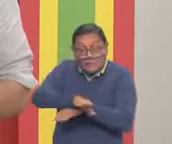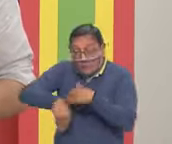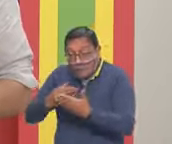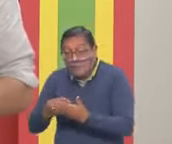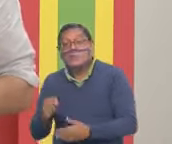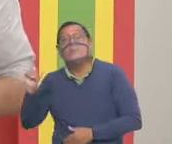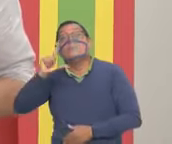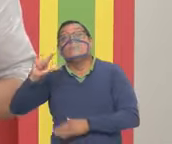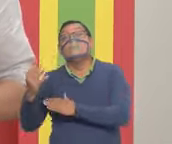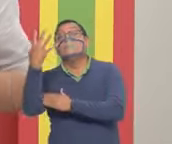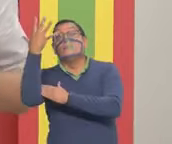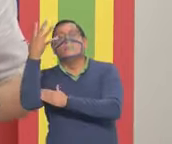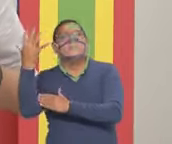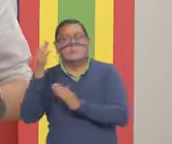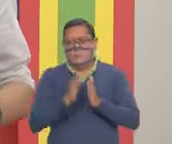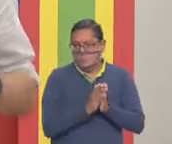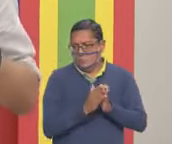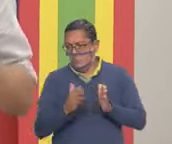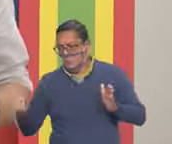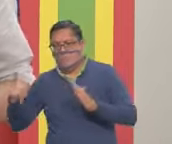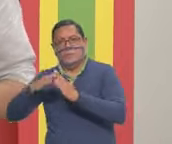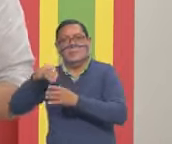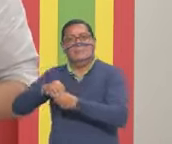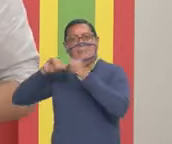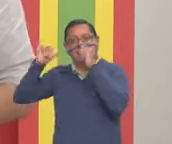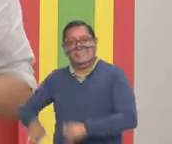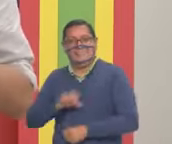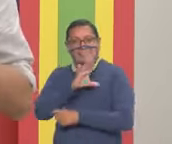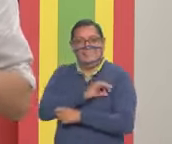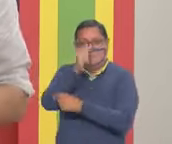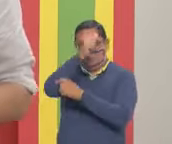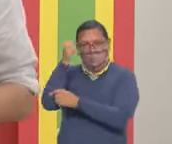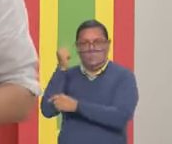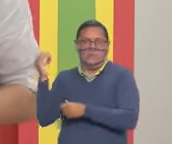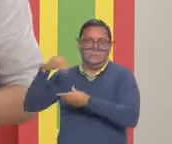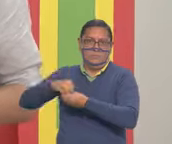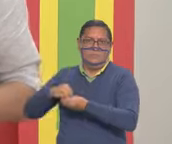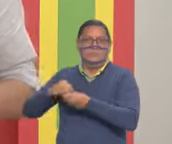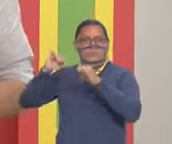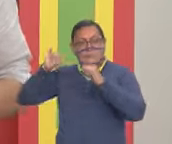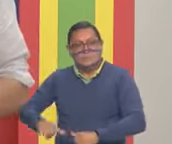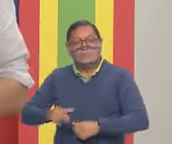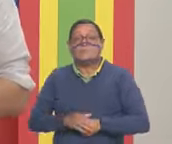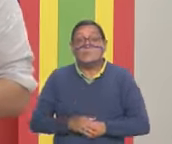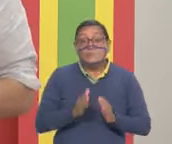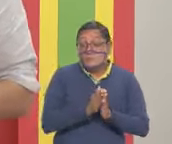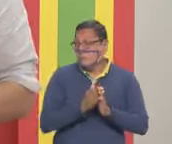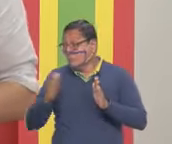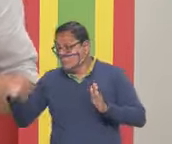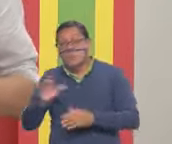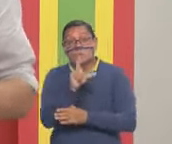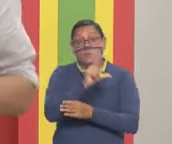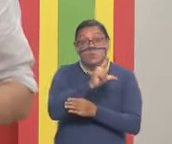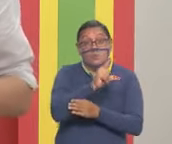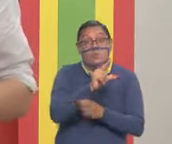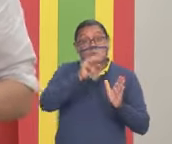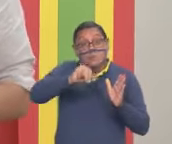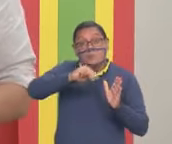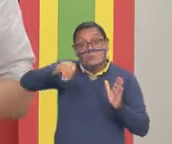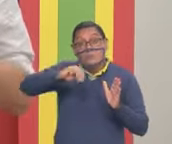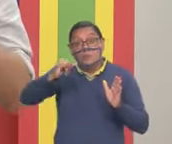5 de la mañana, tendremos toque de queda continuo. A partir del lunes y durante los días de semana, tendremos toque de